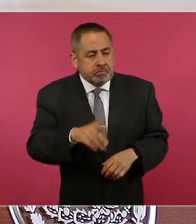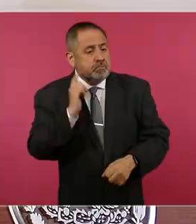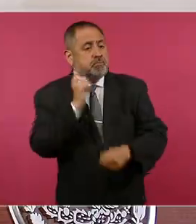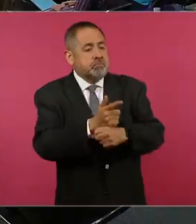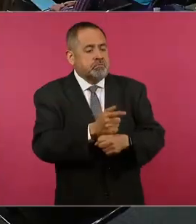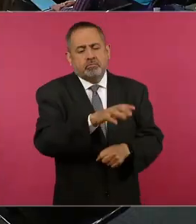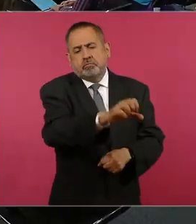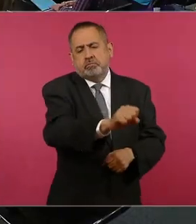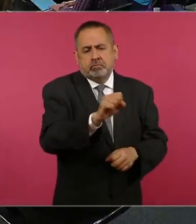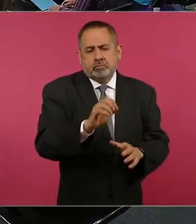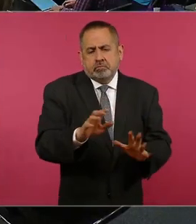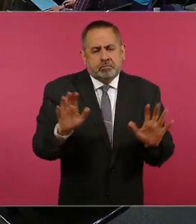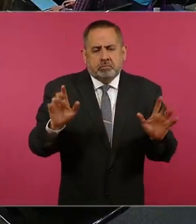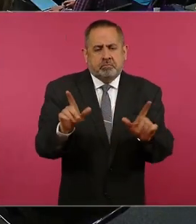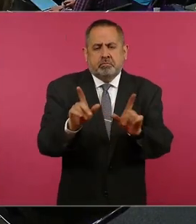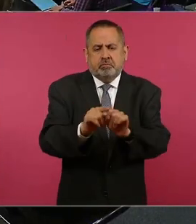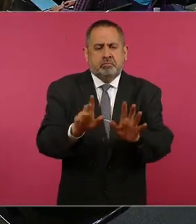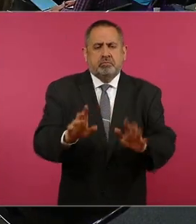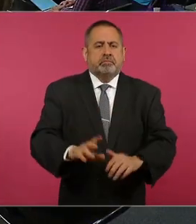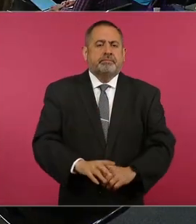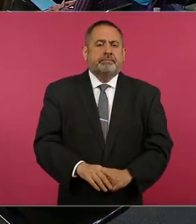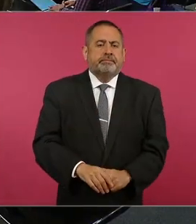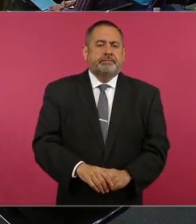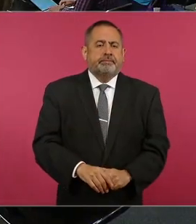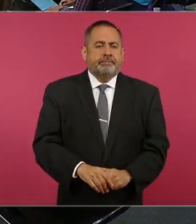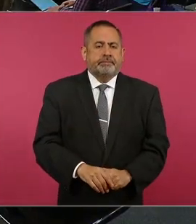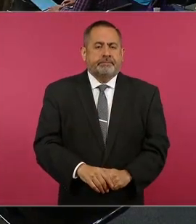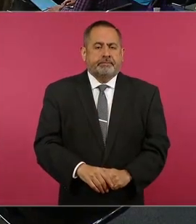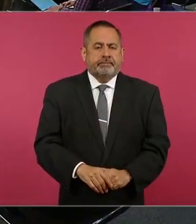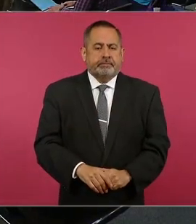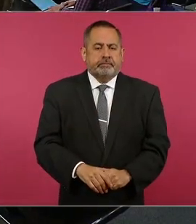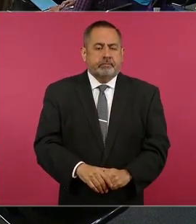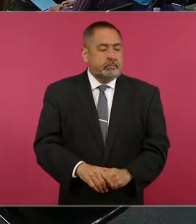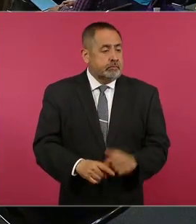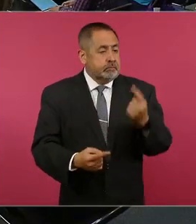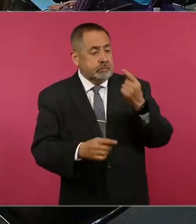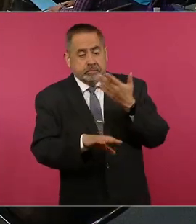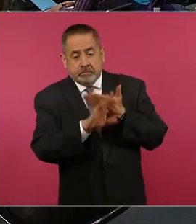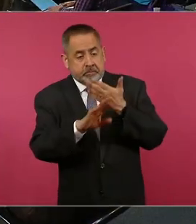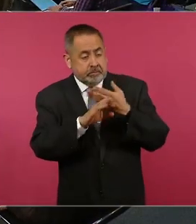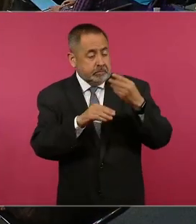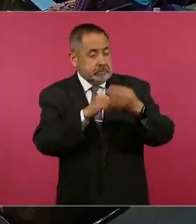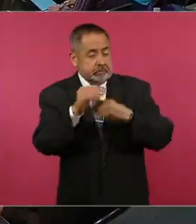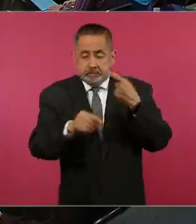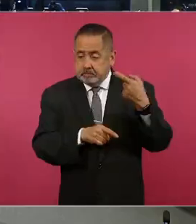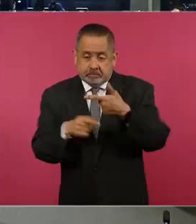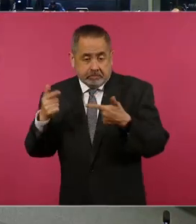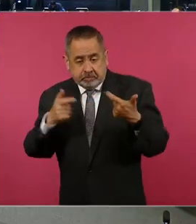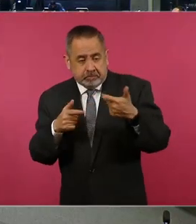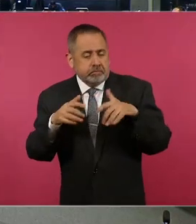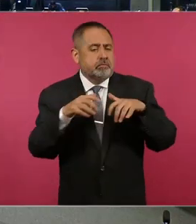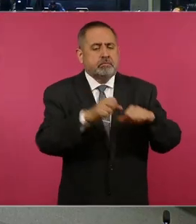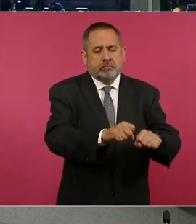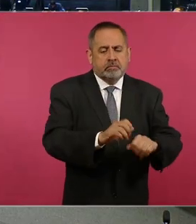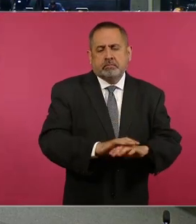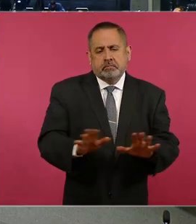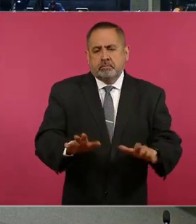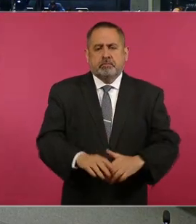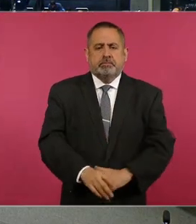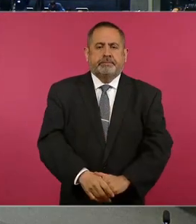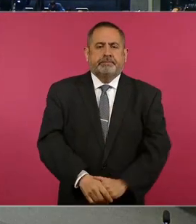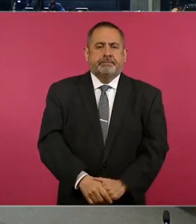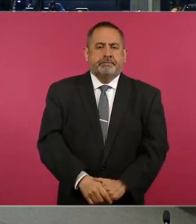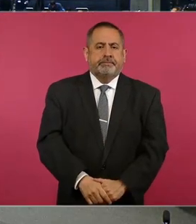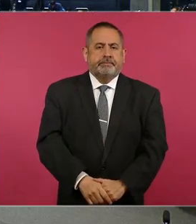y este fueron atacados por eso sería que no pudieran